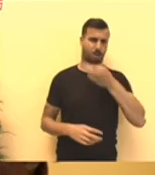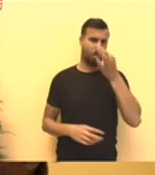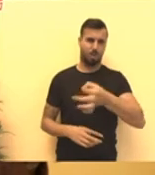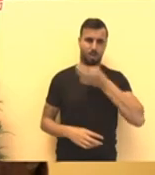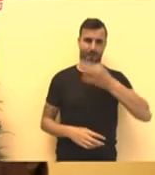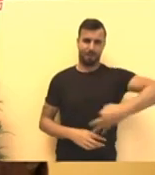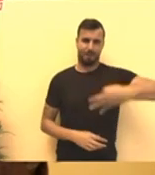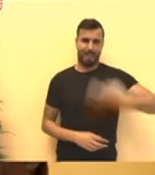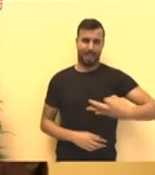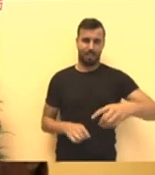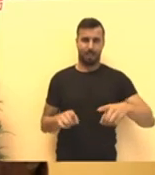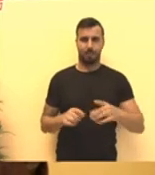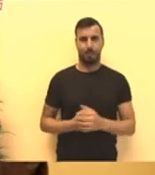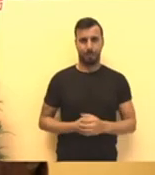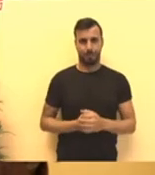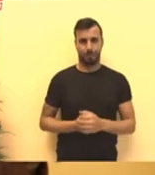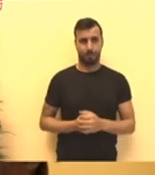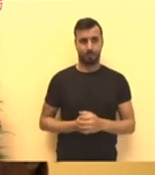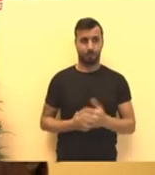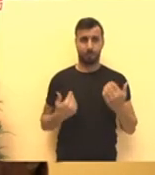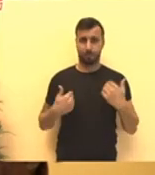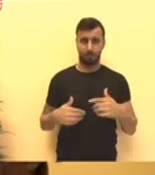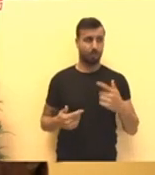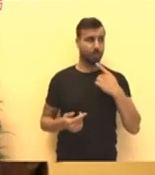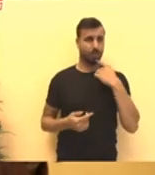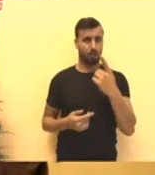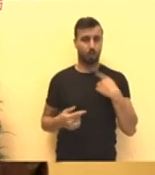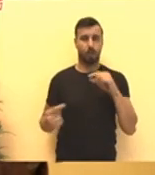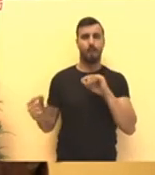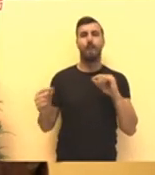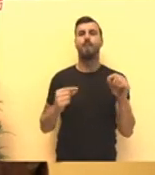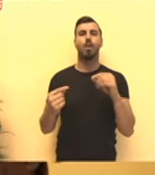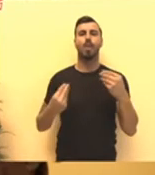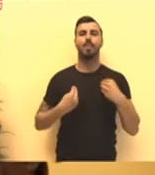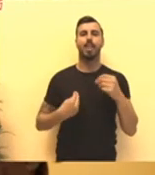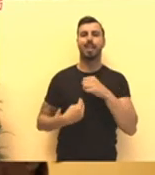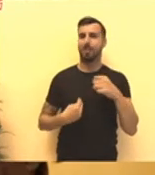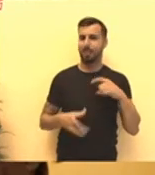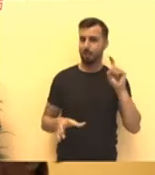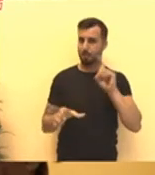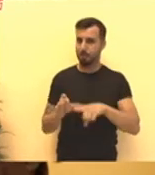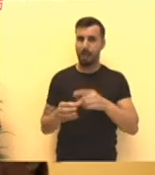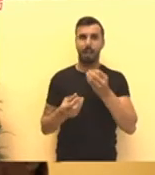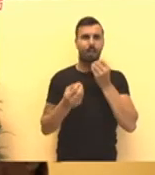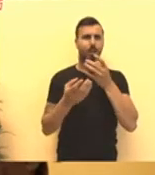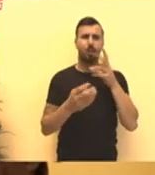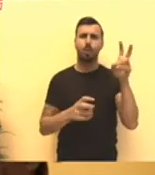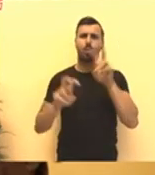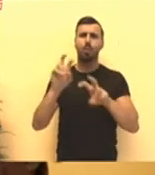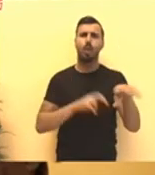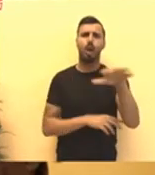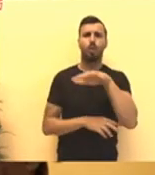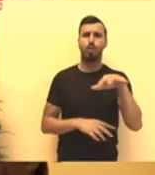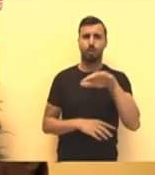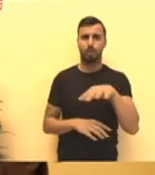puño. Ya les dije que formo parte del Foro de Vida Independiente, Cualquier información la tienen en Internet,